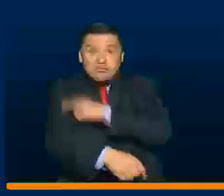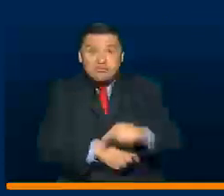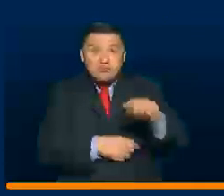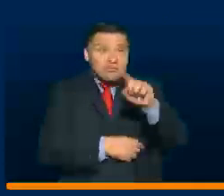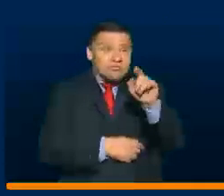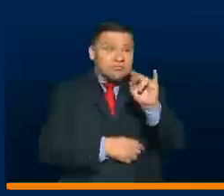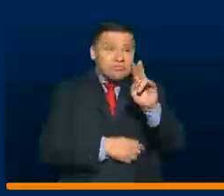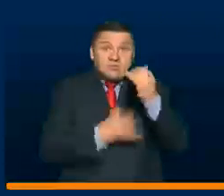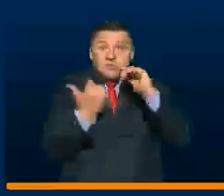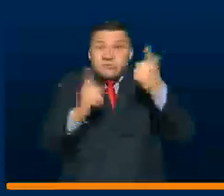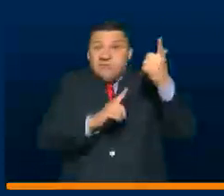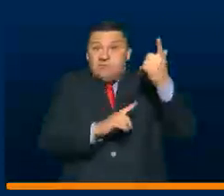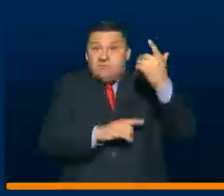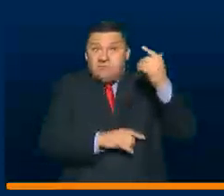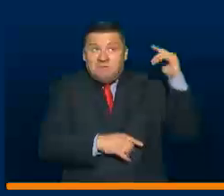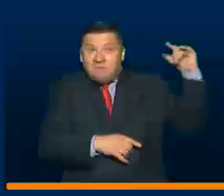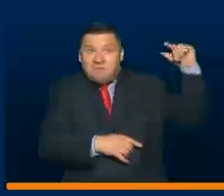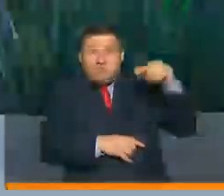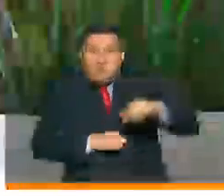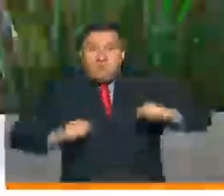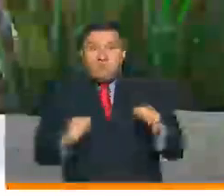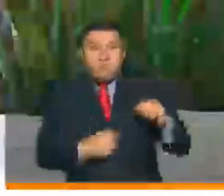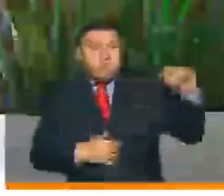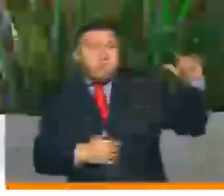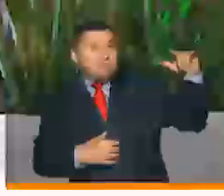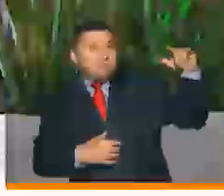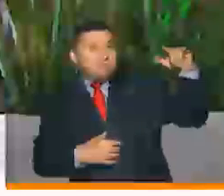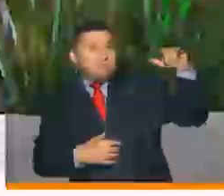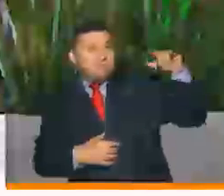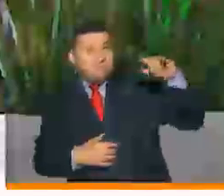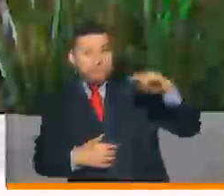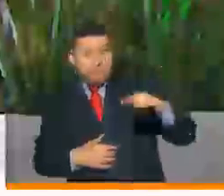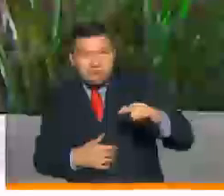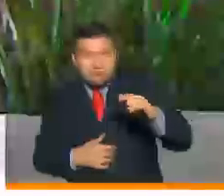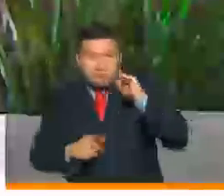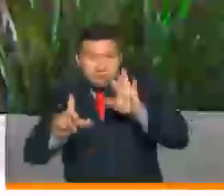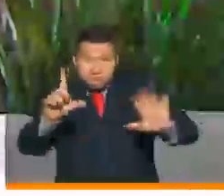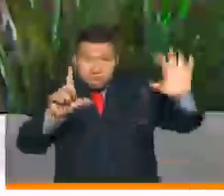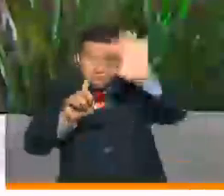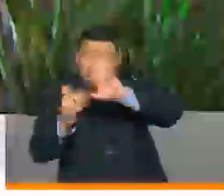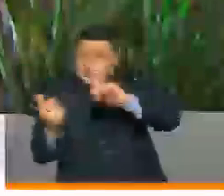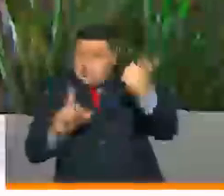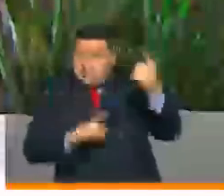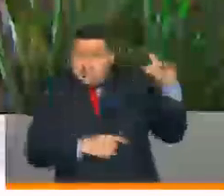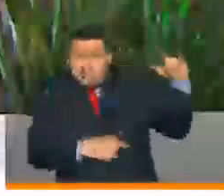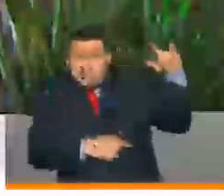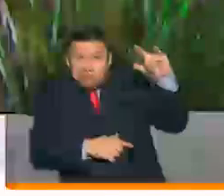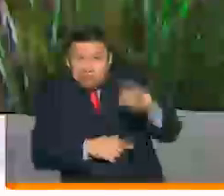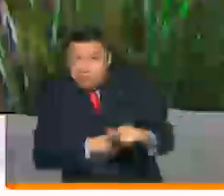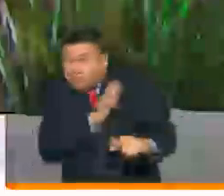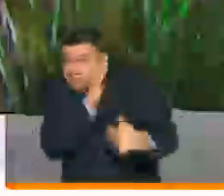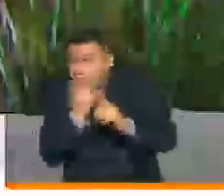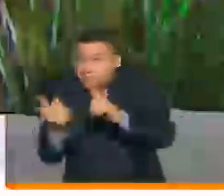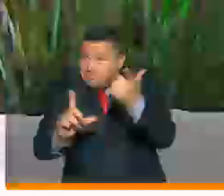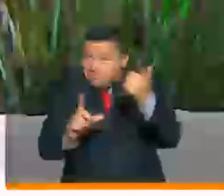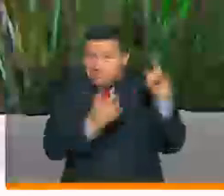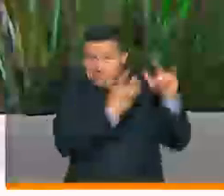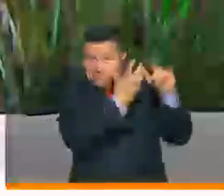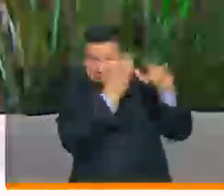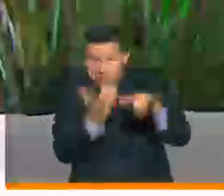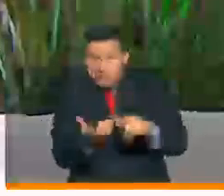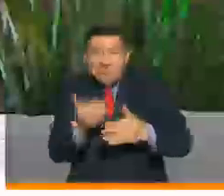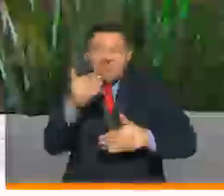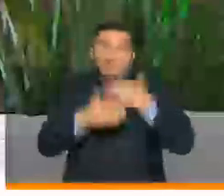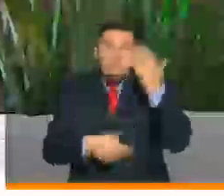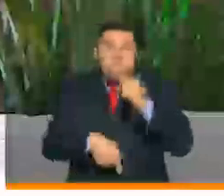Sinovac ya aterrizó en Bogotá. De hecho, estábamos viendo ahorita un reel de imágenes y me gustaría que hiciéramos referencia a cómo